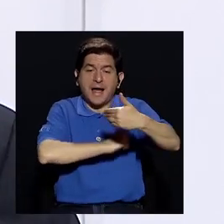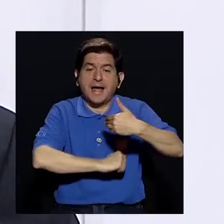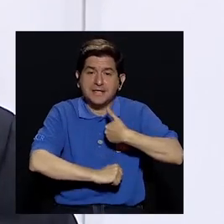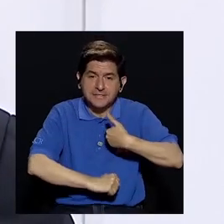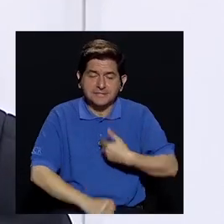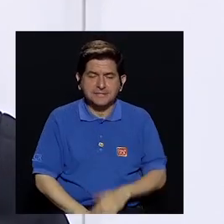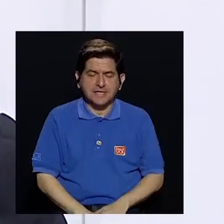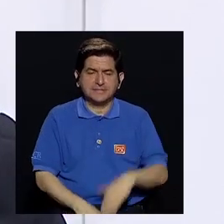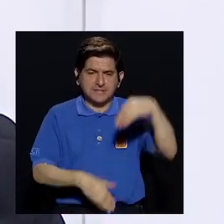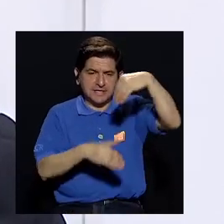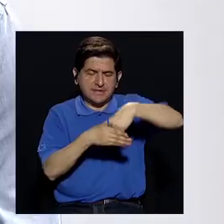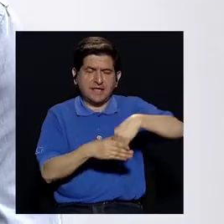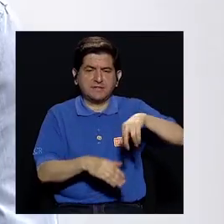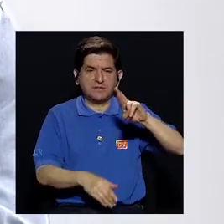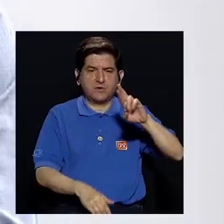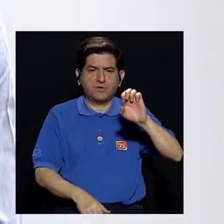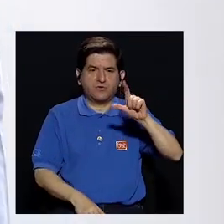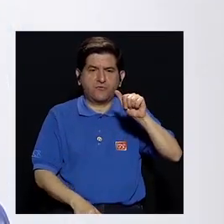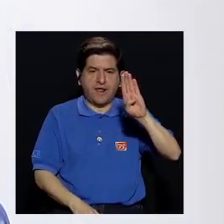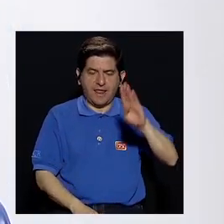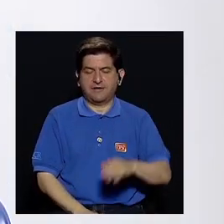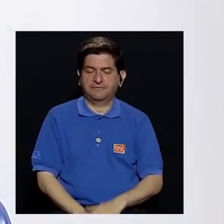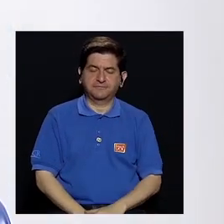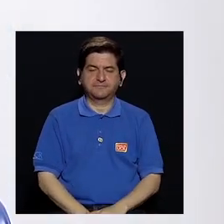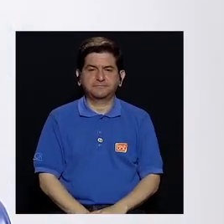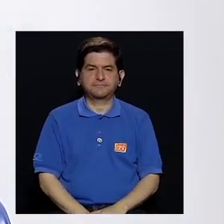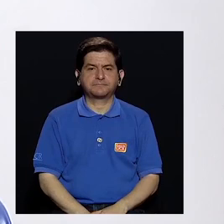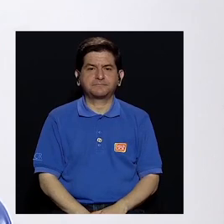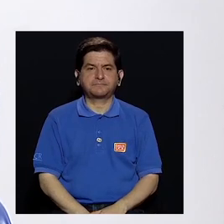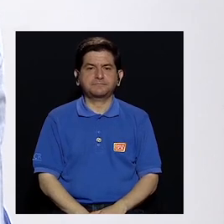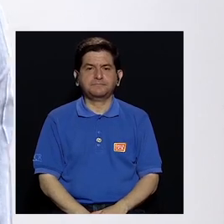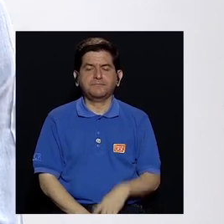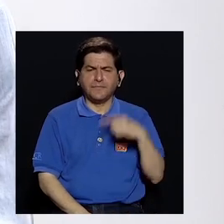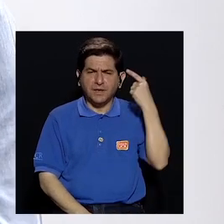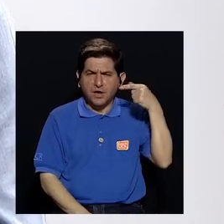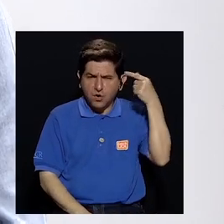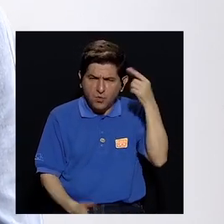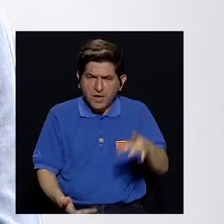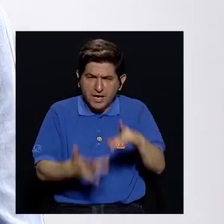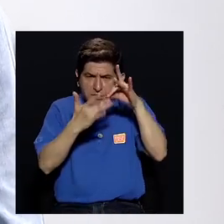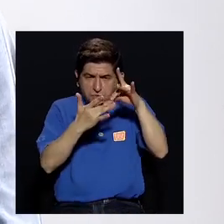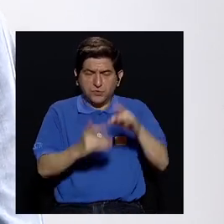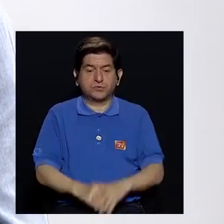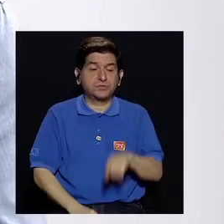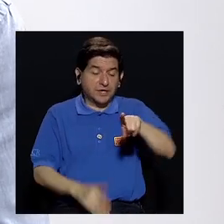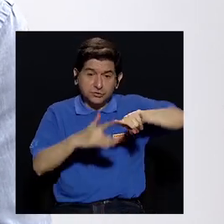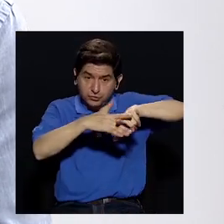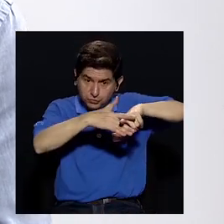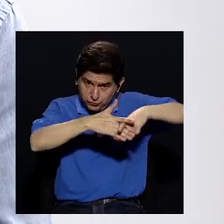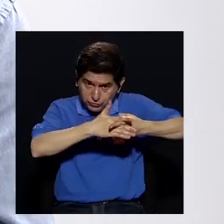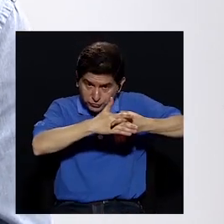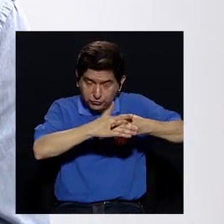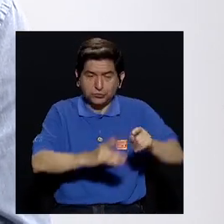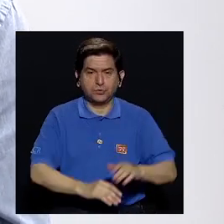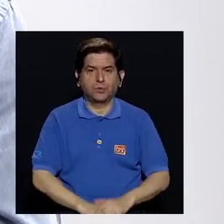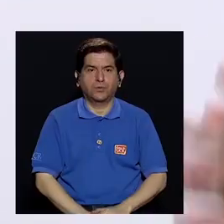impacto bastante ejerciendo jorge el papel que juegan los países en regla coméntenos eso es esa parte pero como es otros